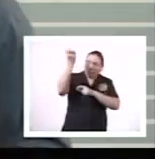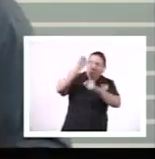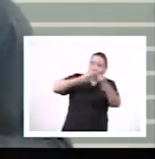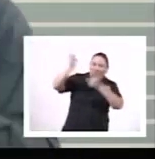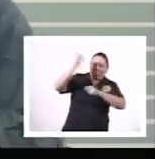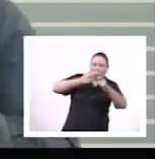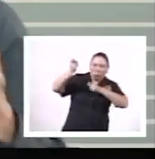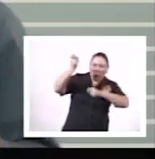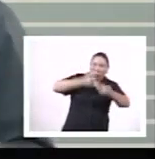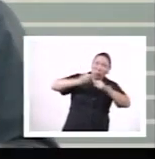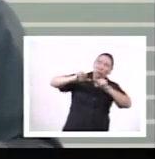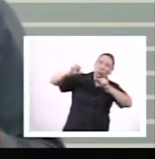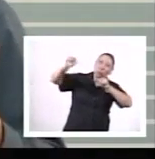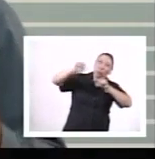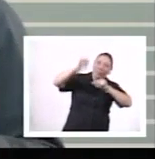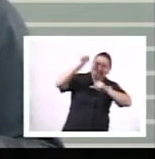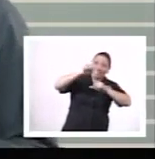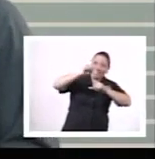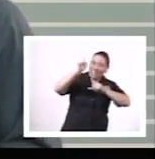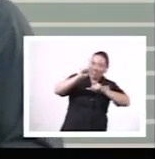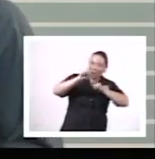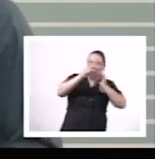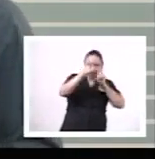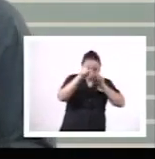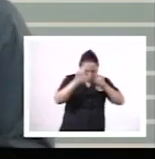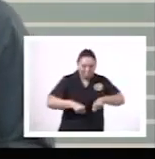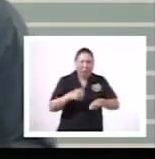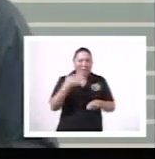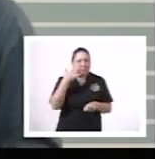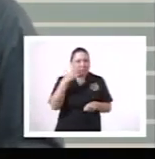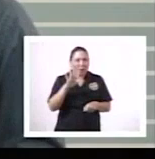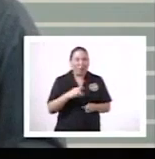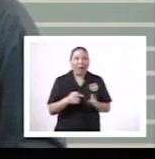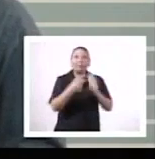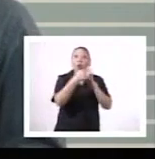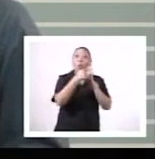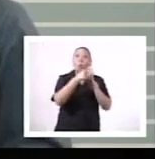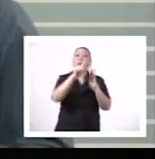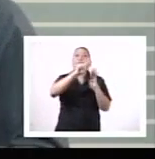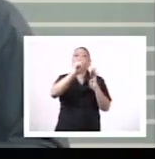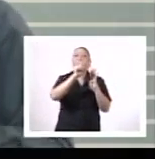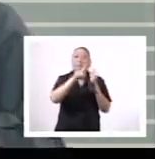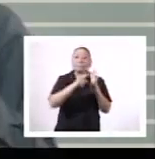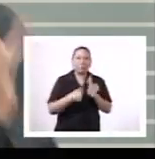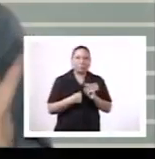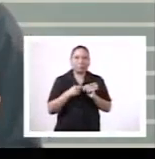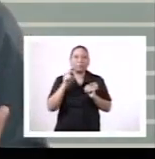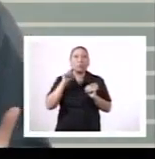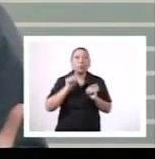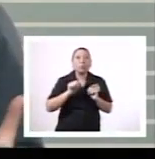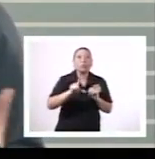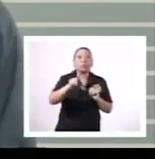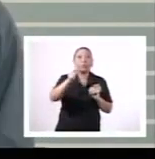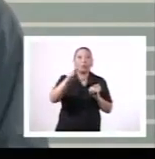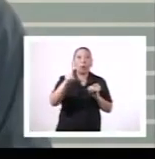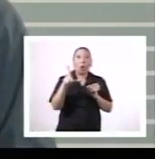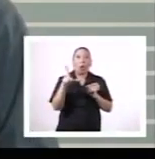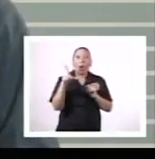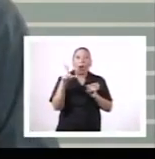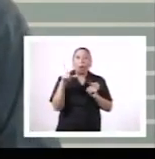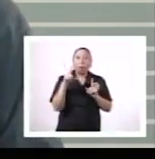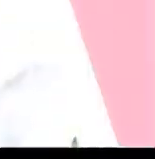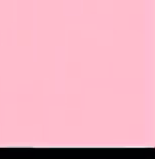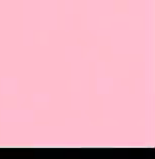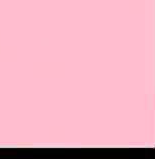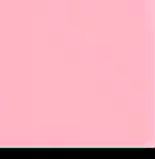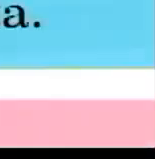Yo la verdad es que he hecho muchos barriletes, pero casi no había volado. Y la número 4 es: basados en las tradiciones guatemaltecas, ustedes ya saben